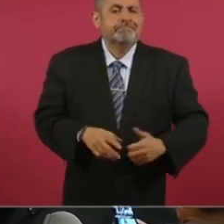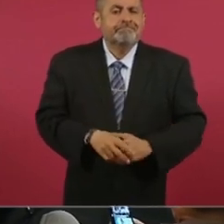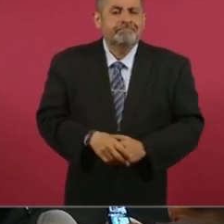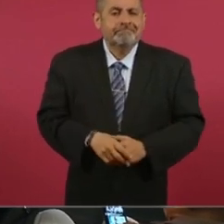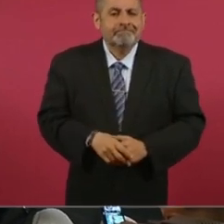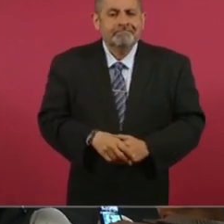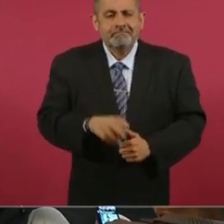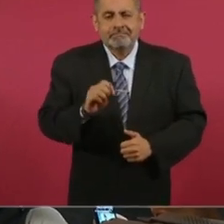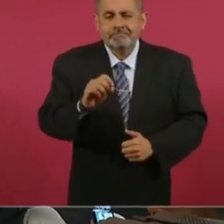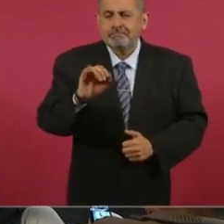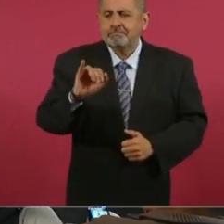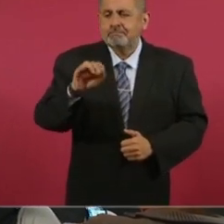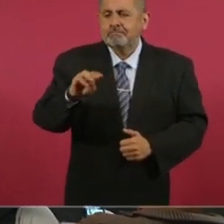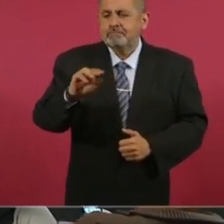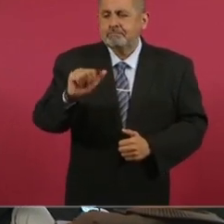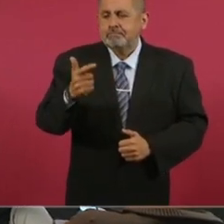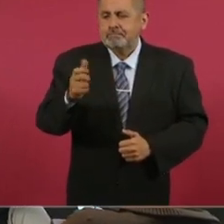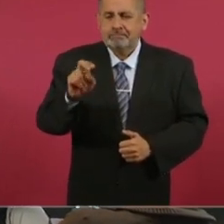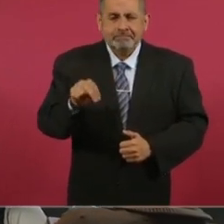o a Imagen.